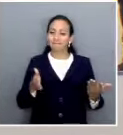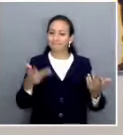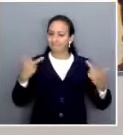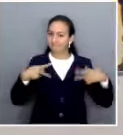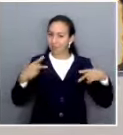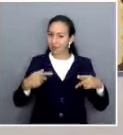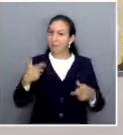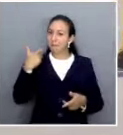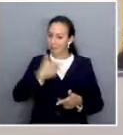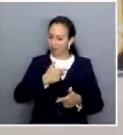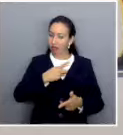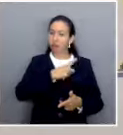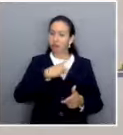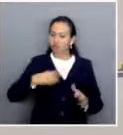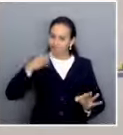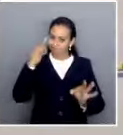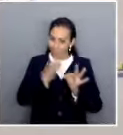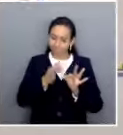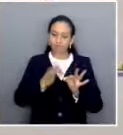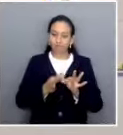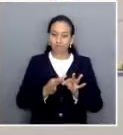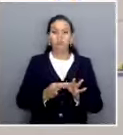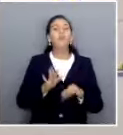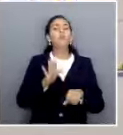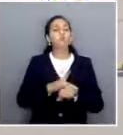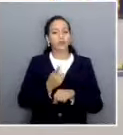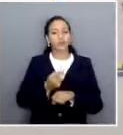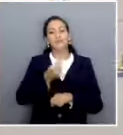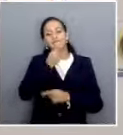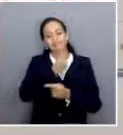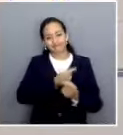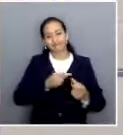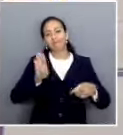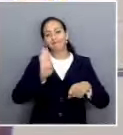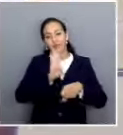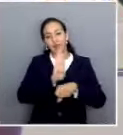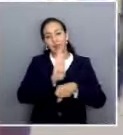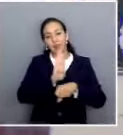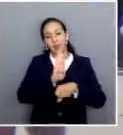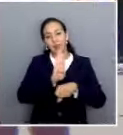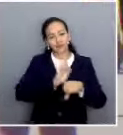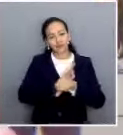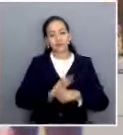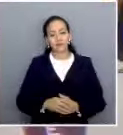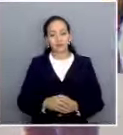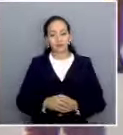obligación en beneficio de la niñez mexicana, o de lo contrario, advirtieron, habrá